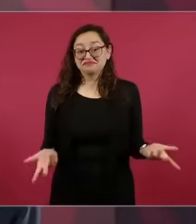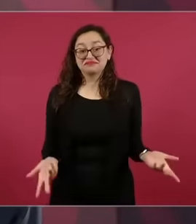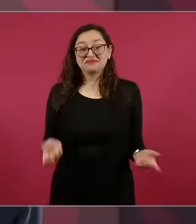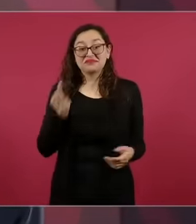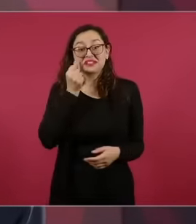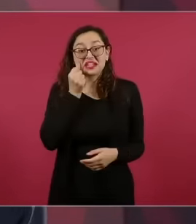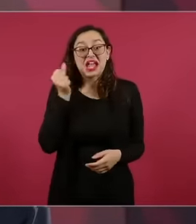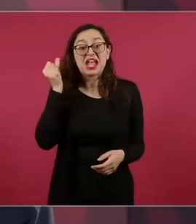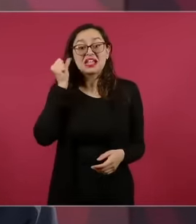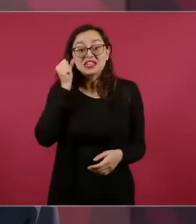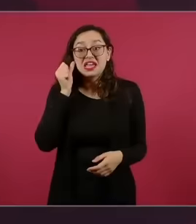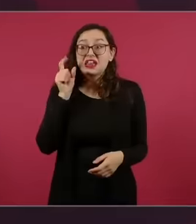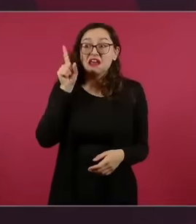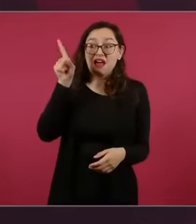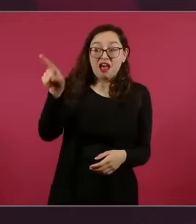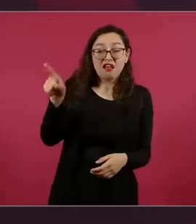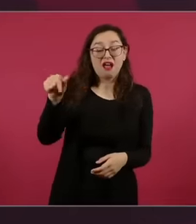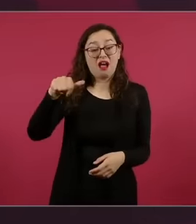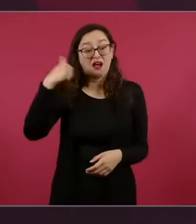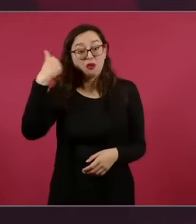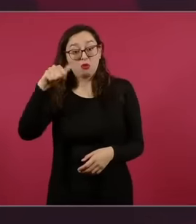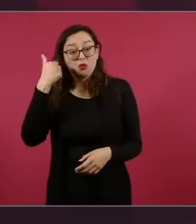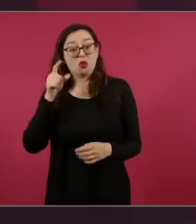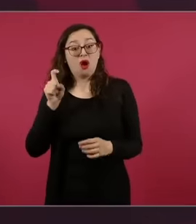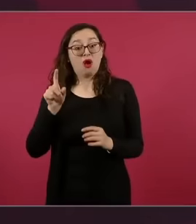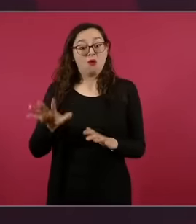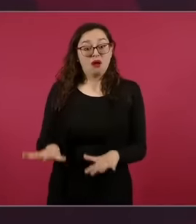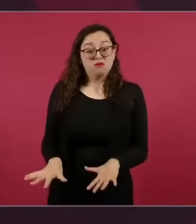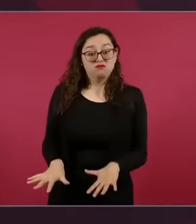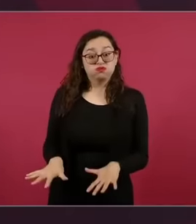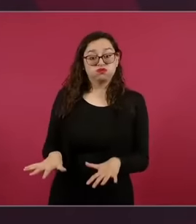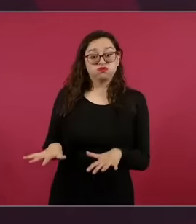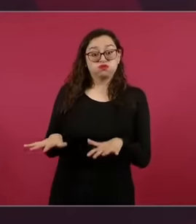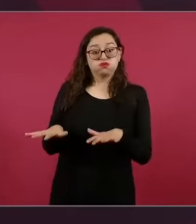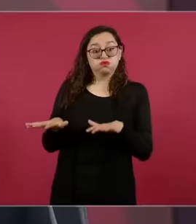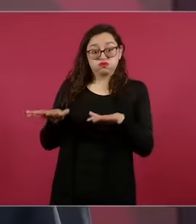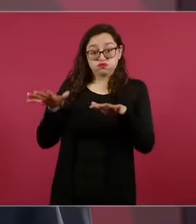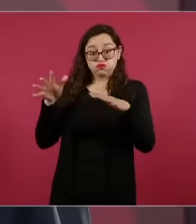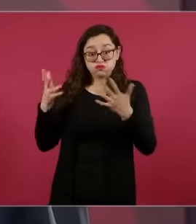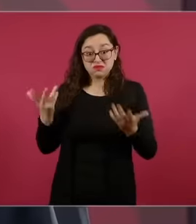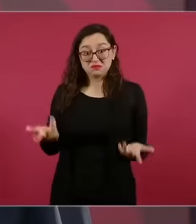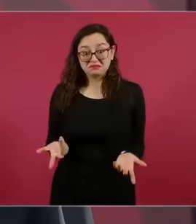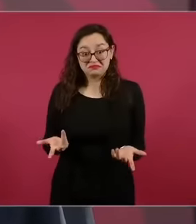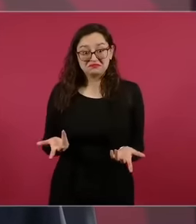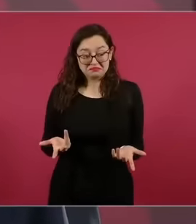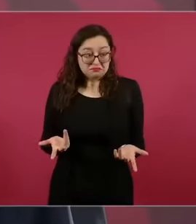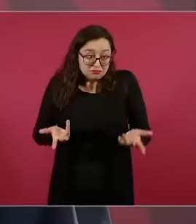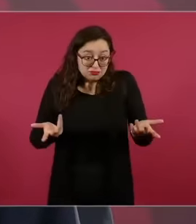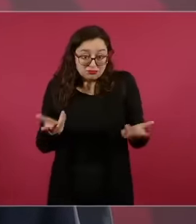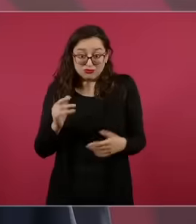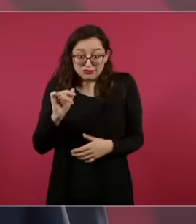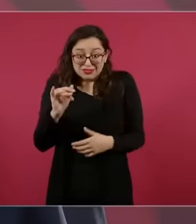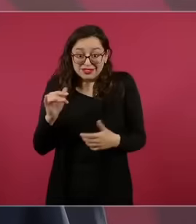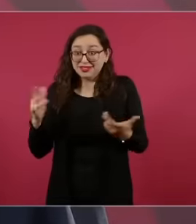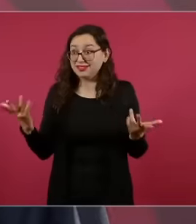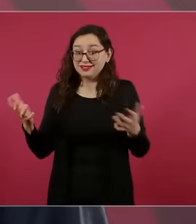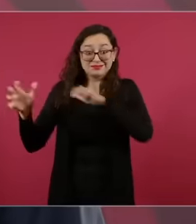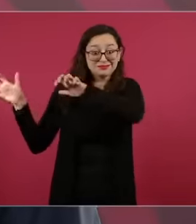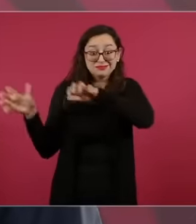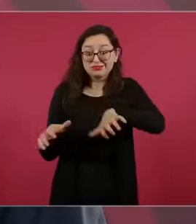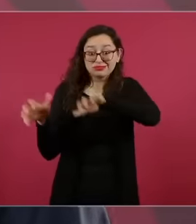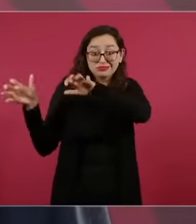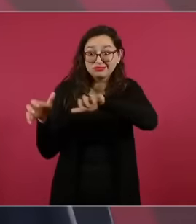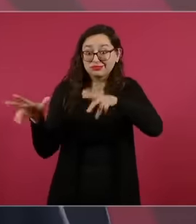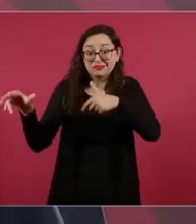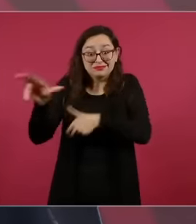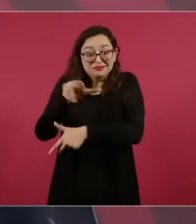sobre las inundaciones en Acapulco, que se están atendiendo. Ahí están las